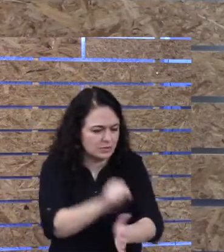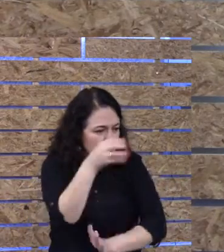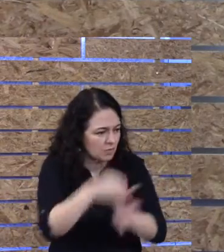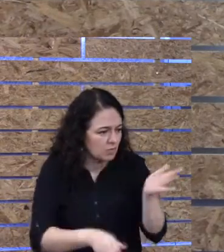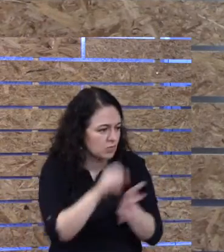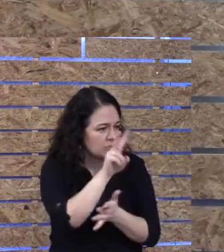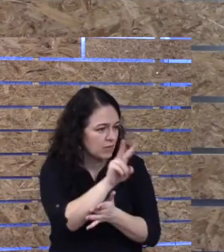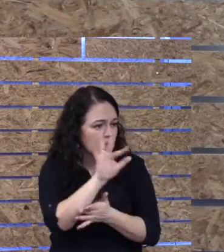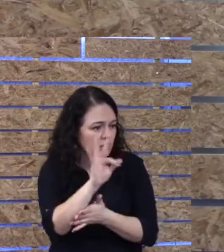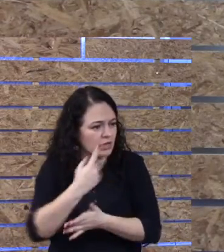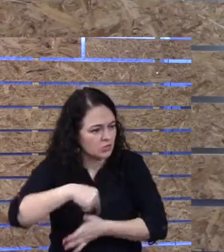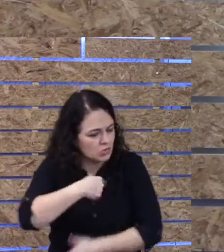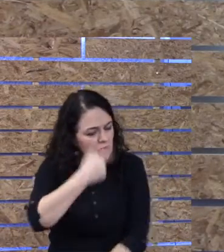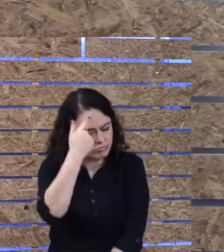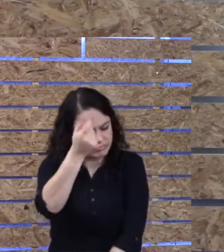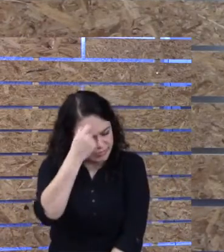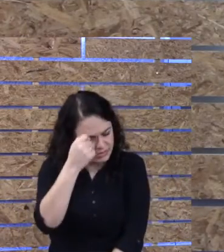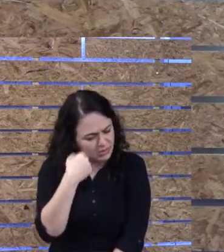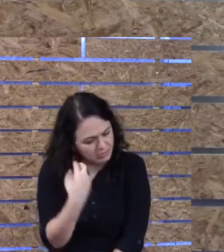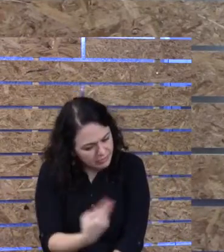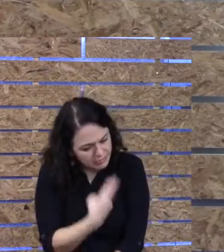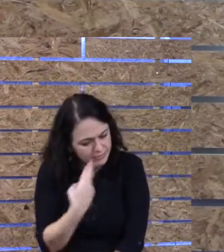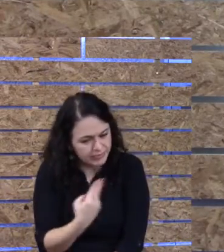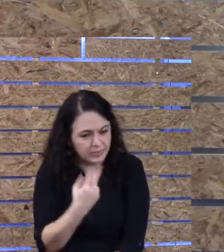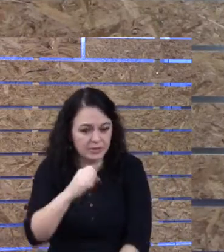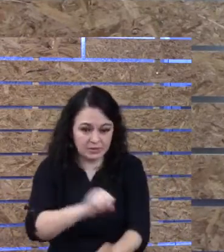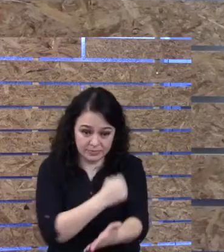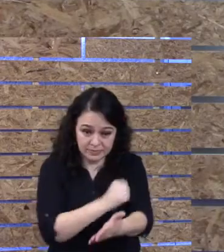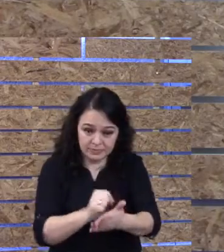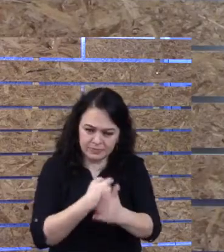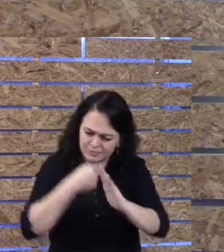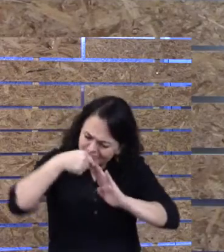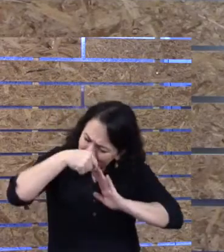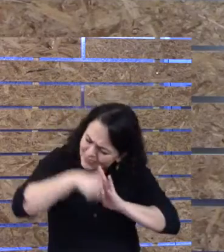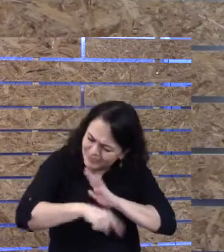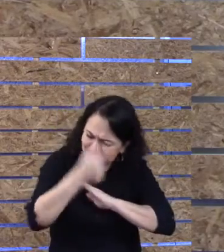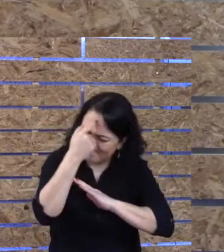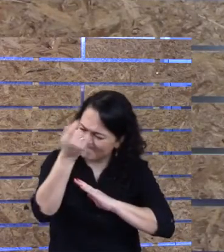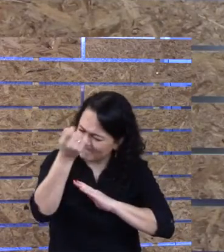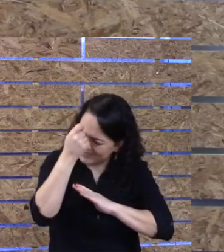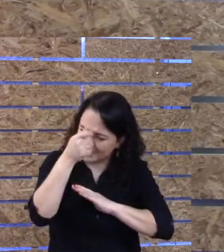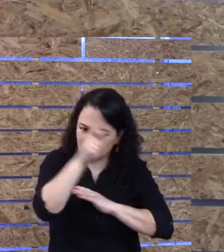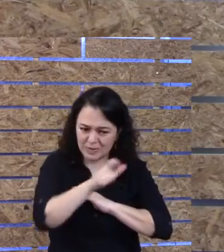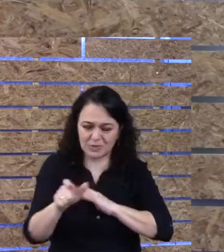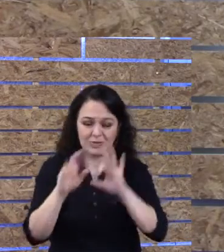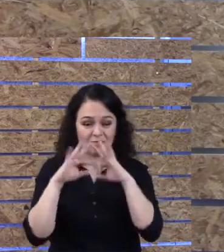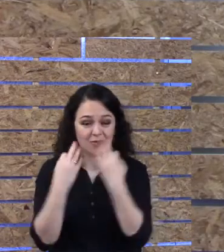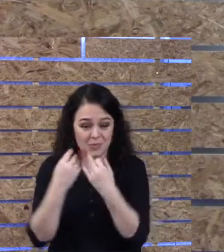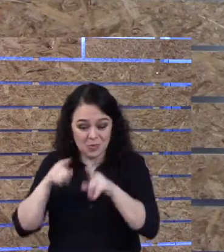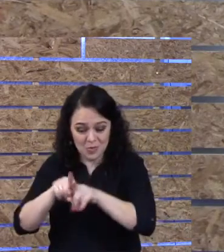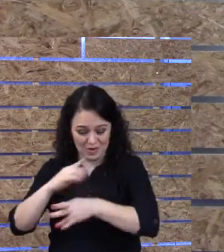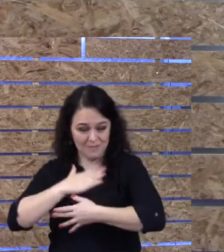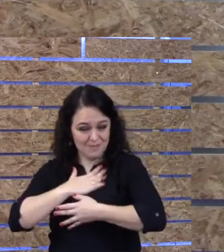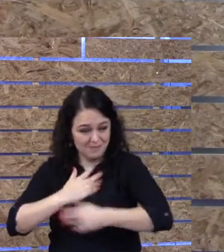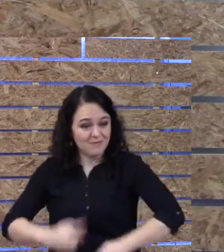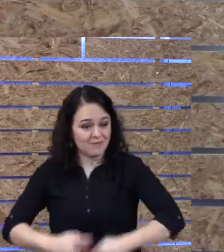hacíamos. Es un salmo que está profundamente en la memoria de muchas familias como la mía.